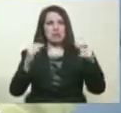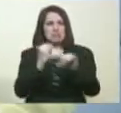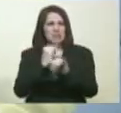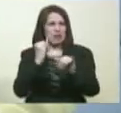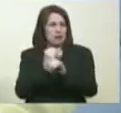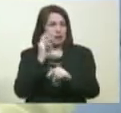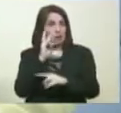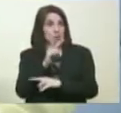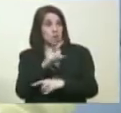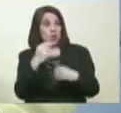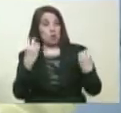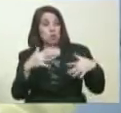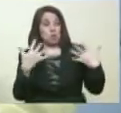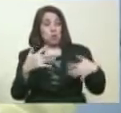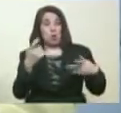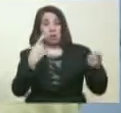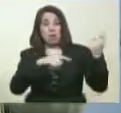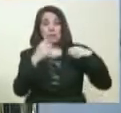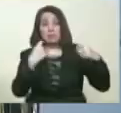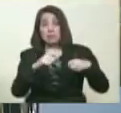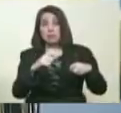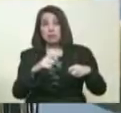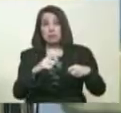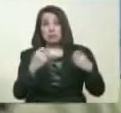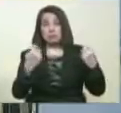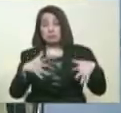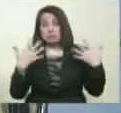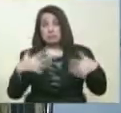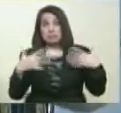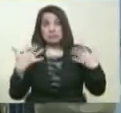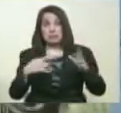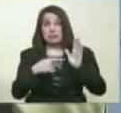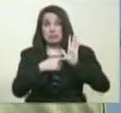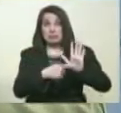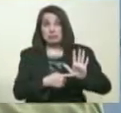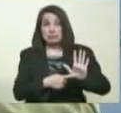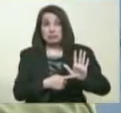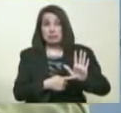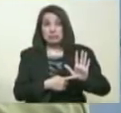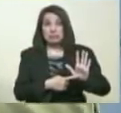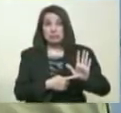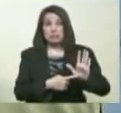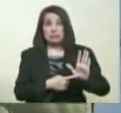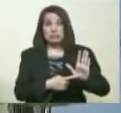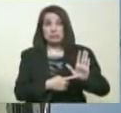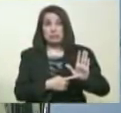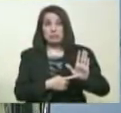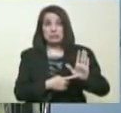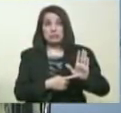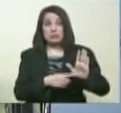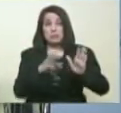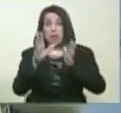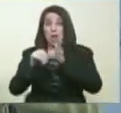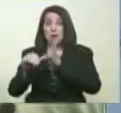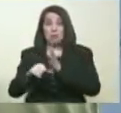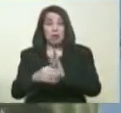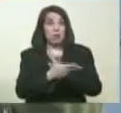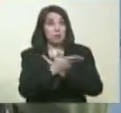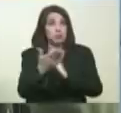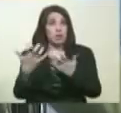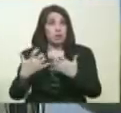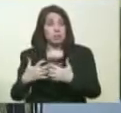y esta gente lo está vendiendo y lo está colocando. No lo está vendiendo, pues ni lo venden. Lo colocan para robarlos a ustedes,